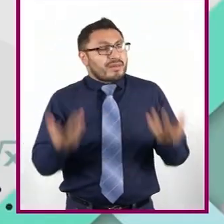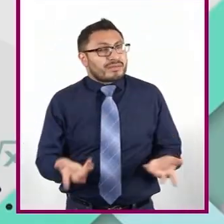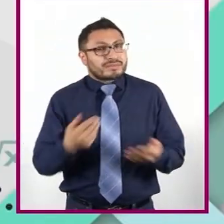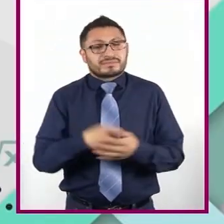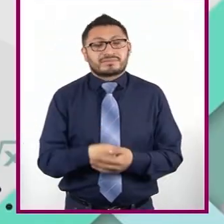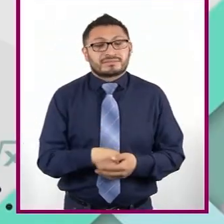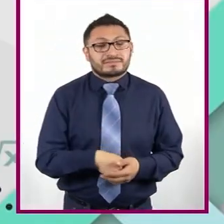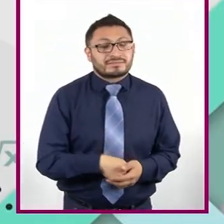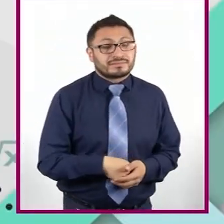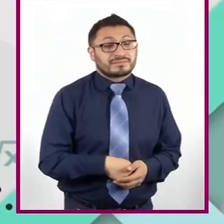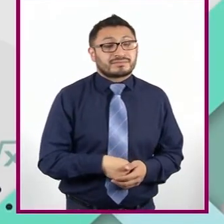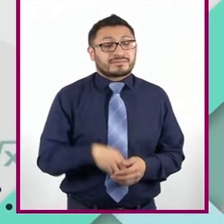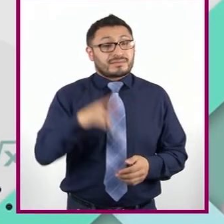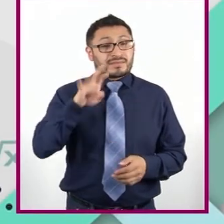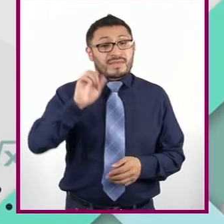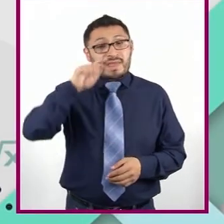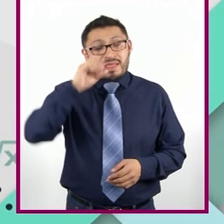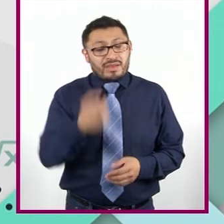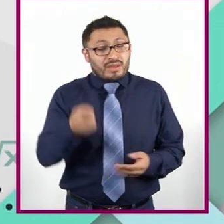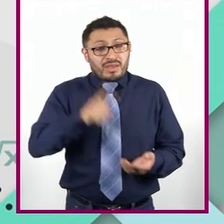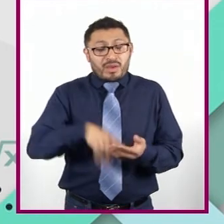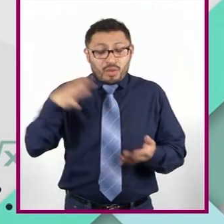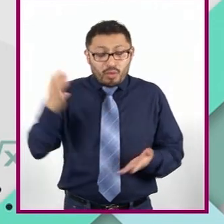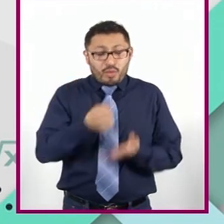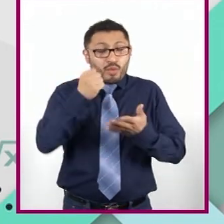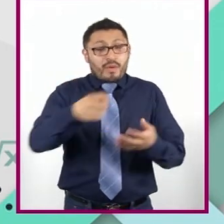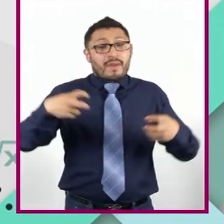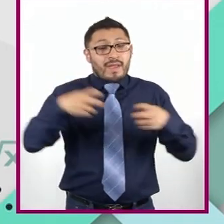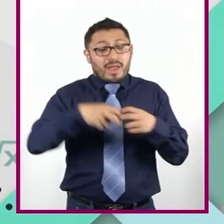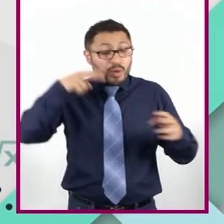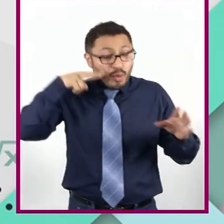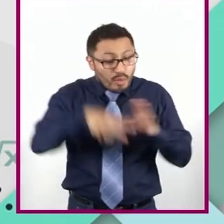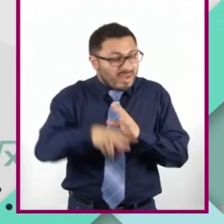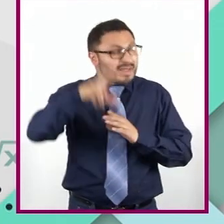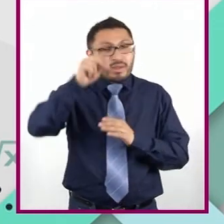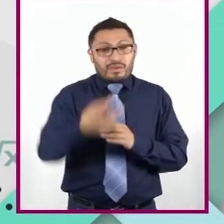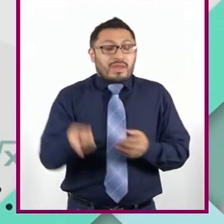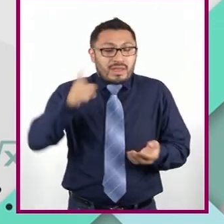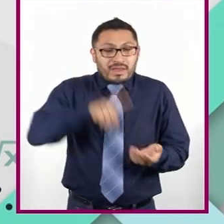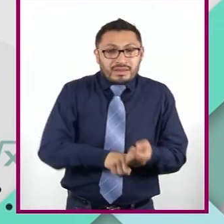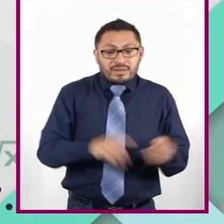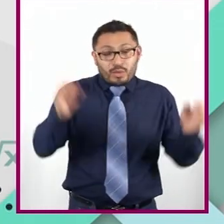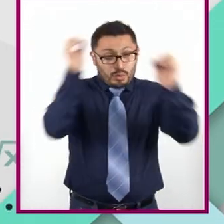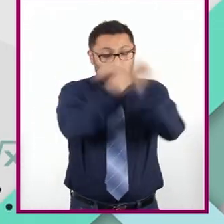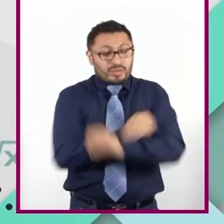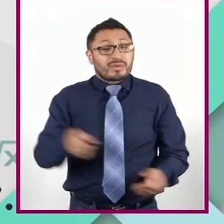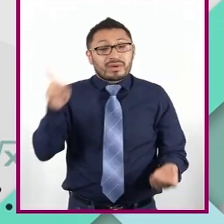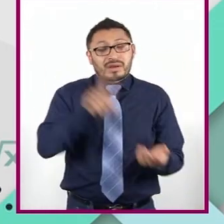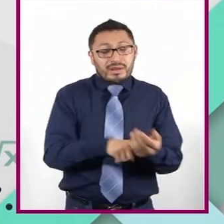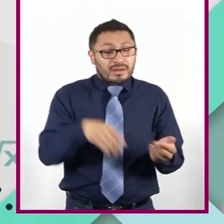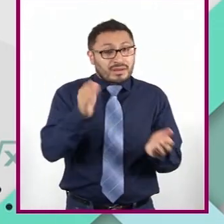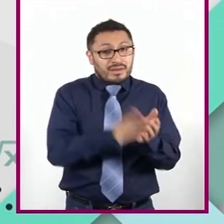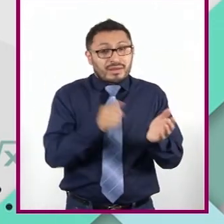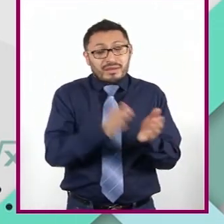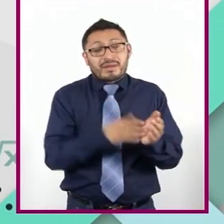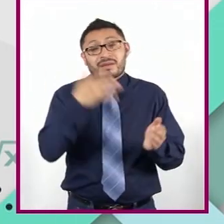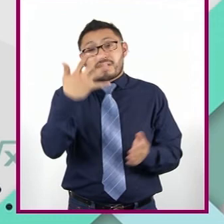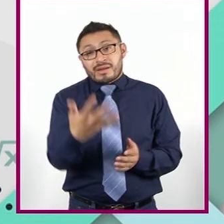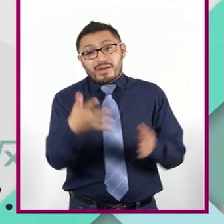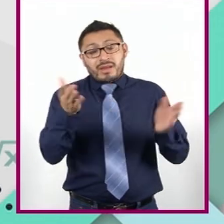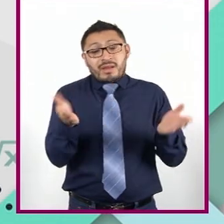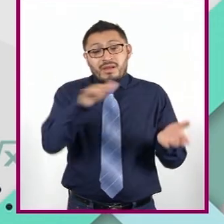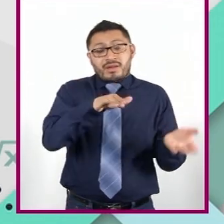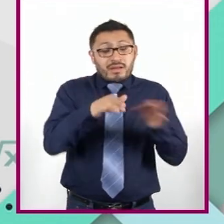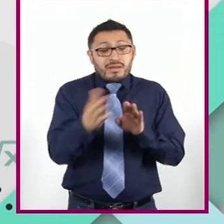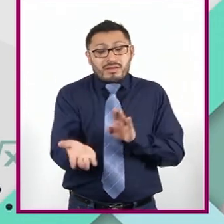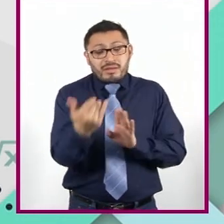experimento. En una bolsa que no sea transparente, metan 5 pedacitos de papel previamente doblados